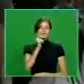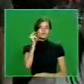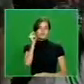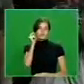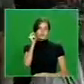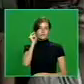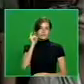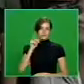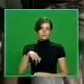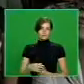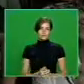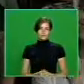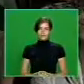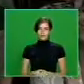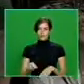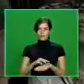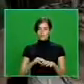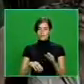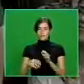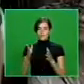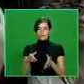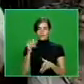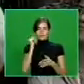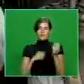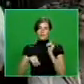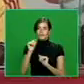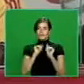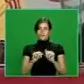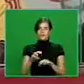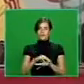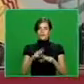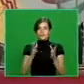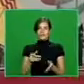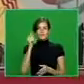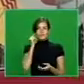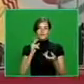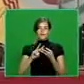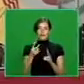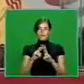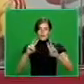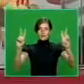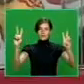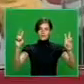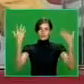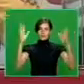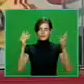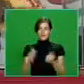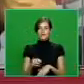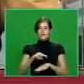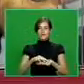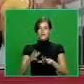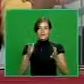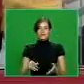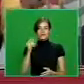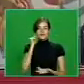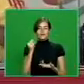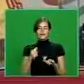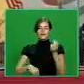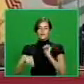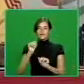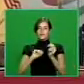nuestra almiranta en jefa y ministra de defensa ministra de la paz ministra de defensa de la